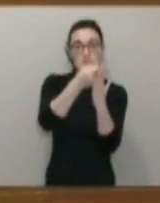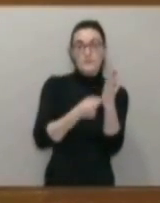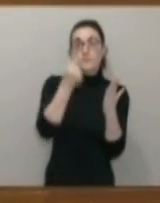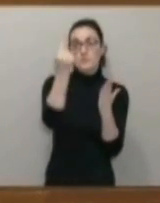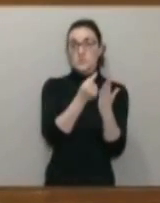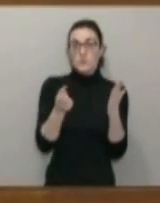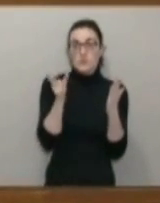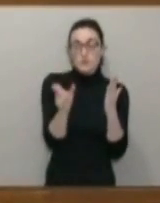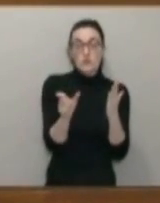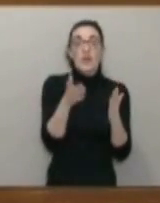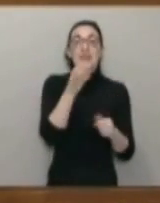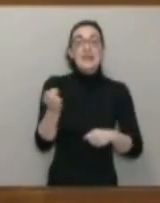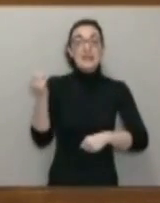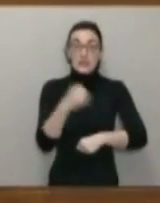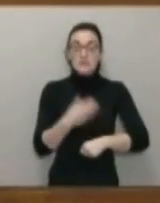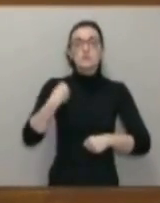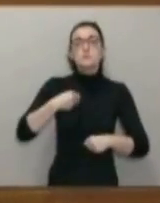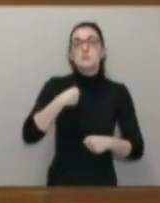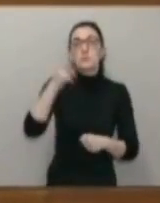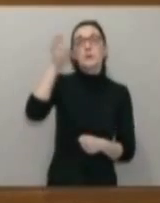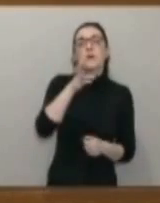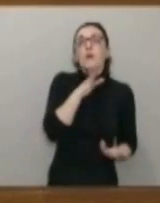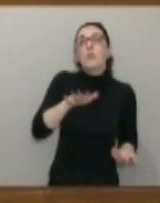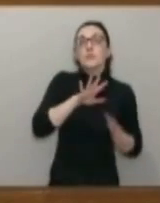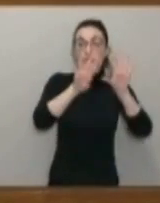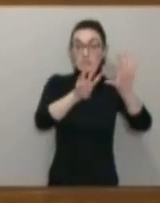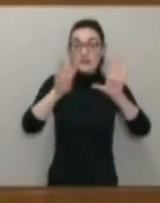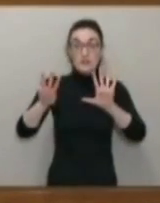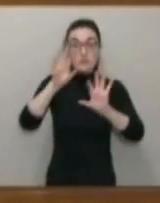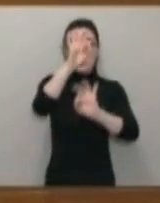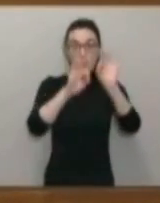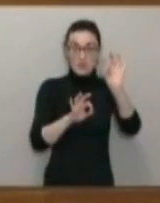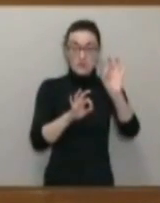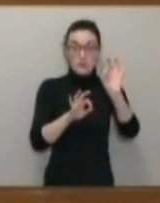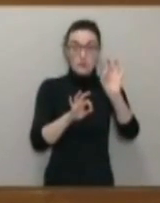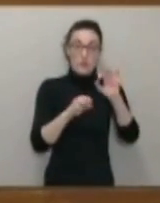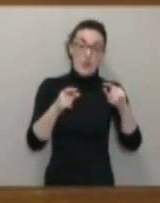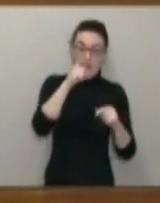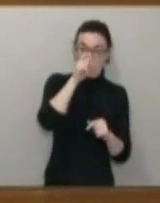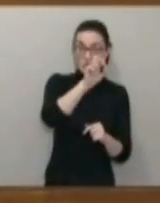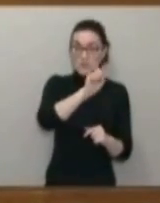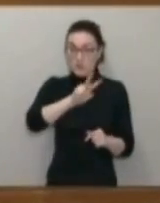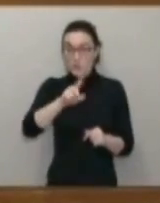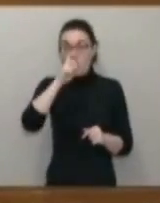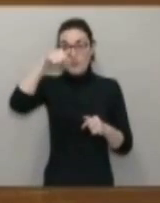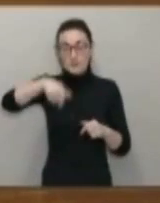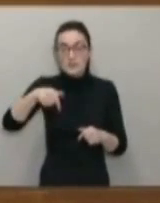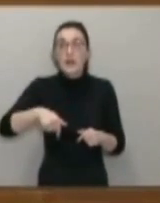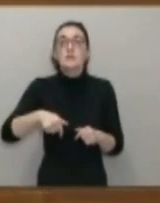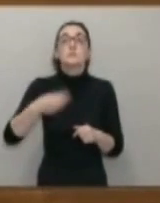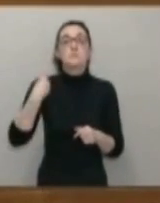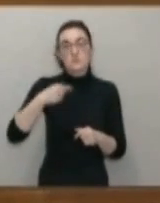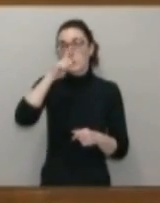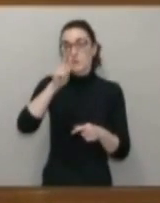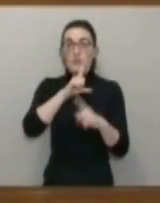presupuesto. En cuanto a sus ingresos, estos procederán en un 98%, tanto en el 2012 como en el 2013, de transferencias procedentes